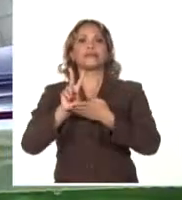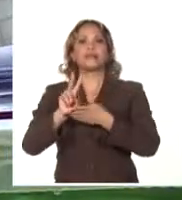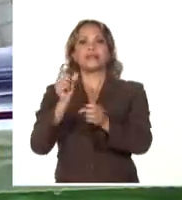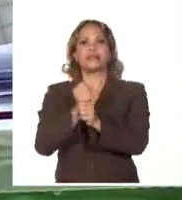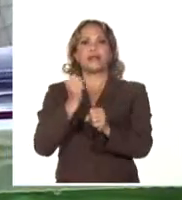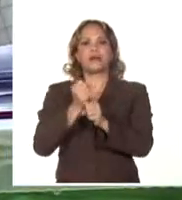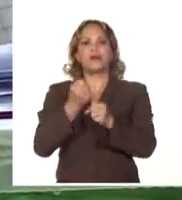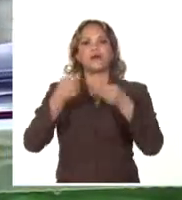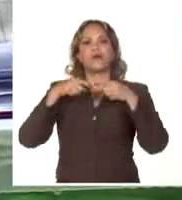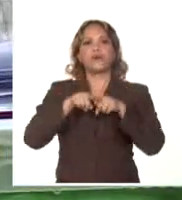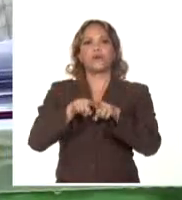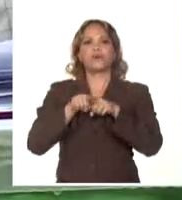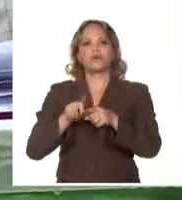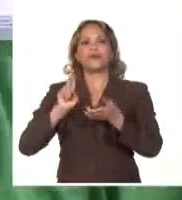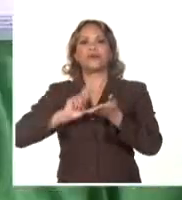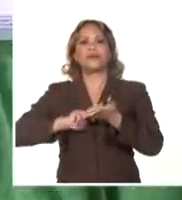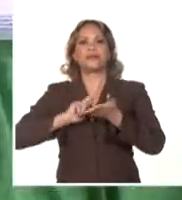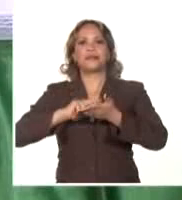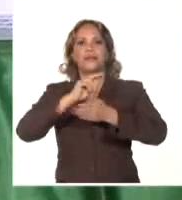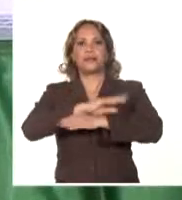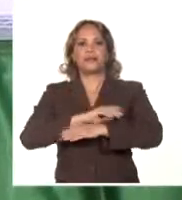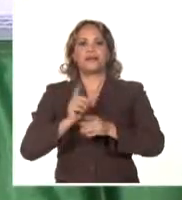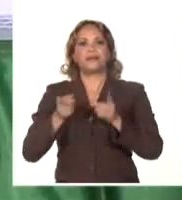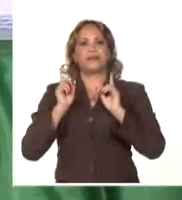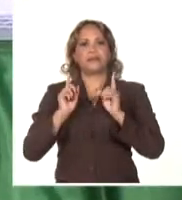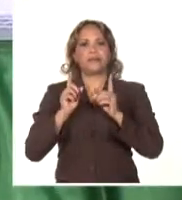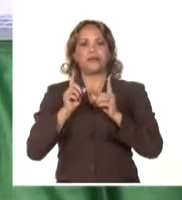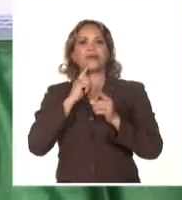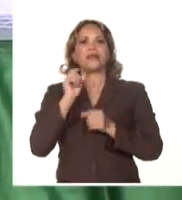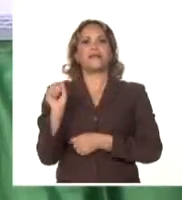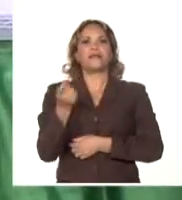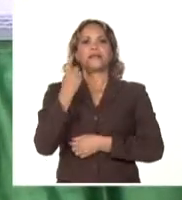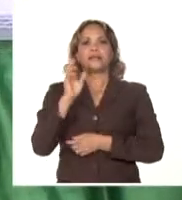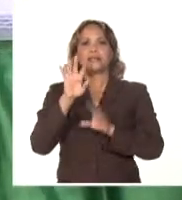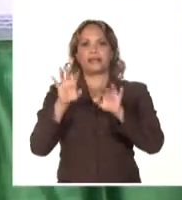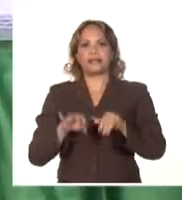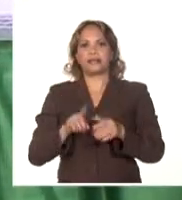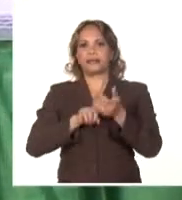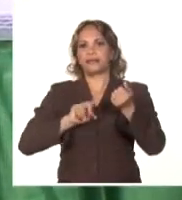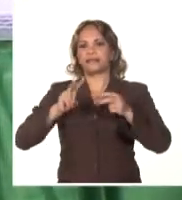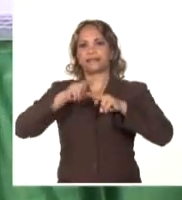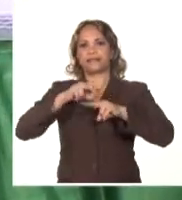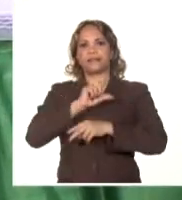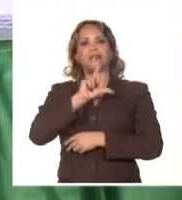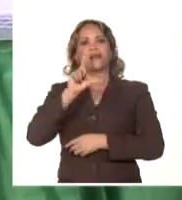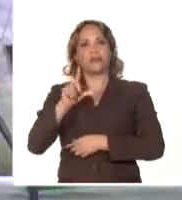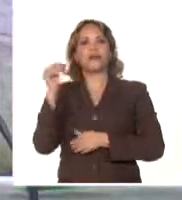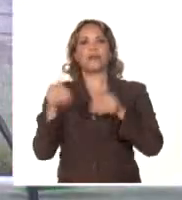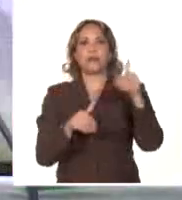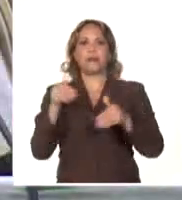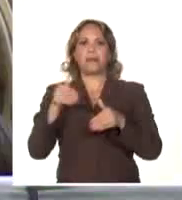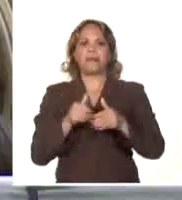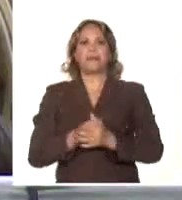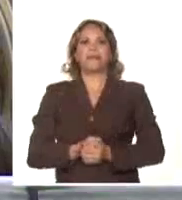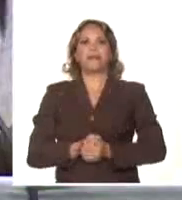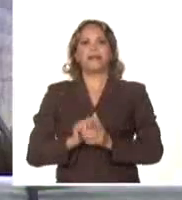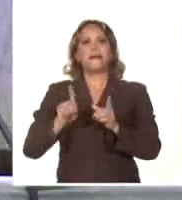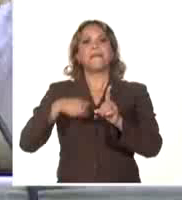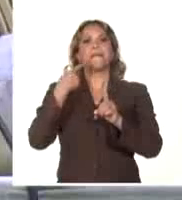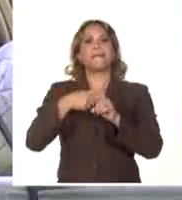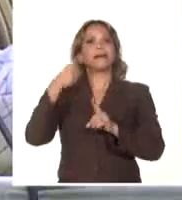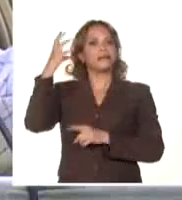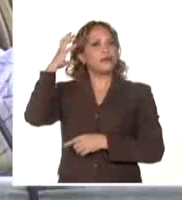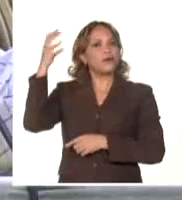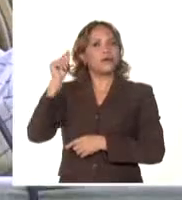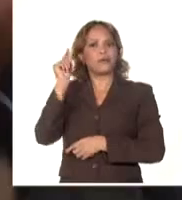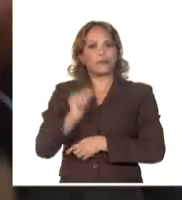el acompañamiento del miembro del Comité Central y primer secretario del partido en Holguín, Ernesto Santi Esteban Velázquez, y el gobernador Julio